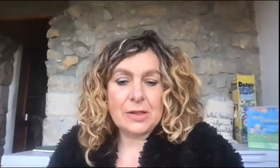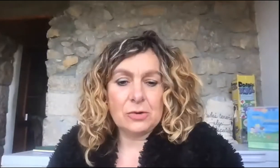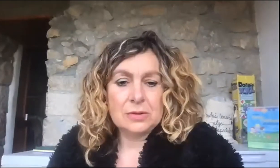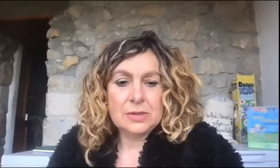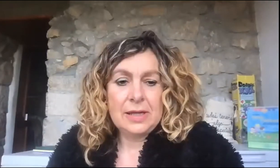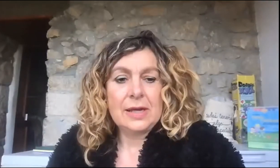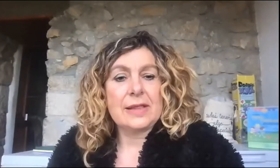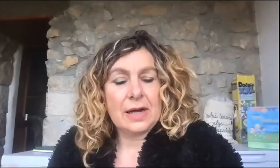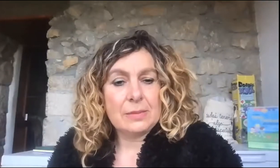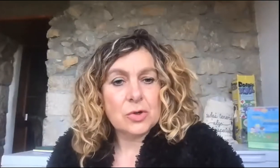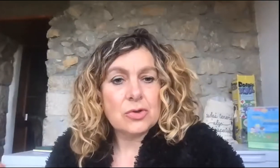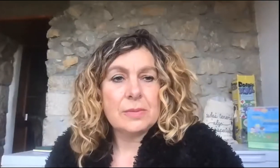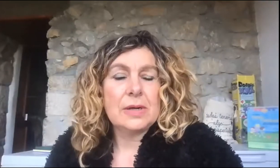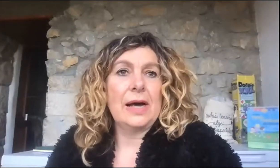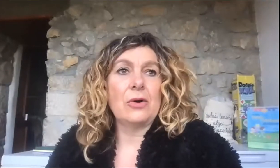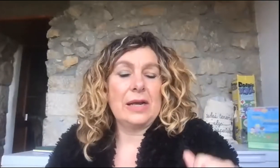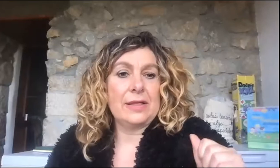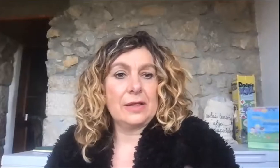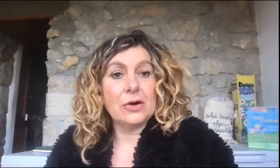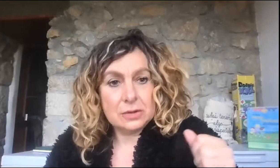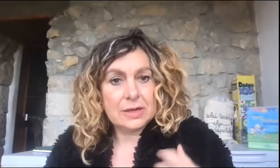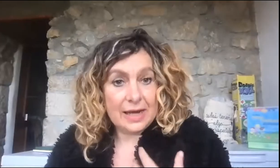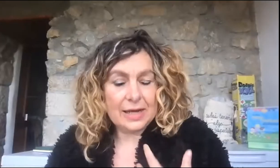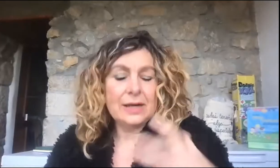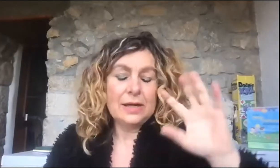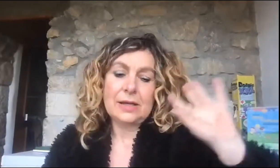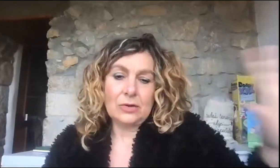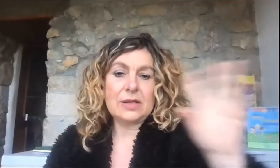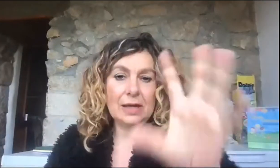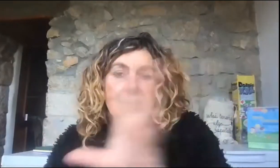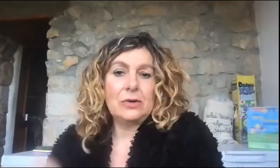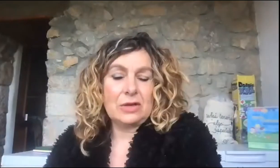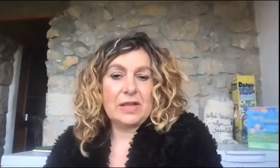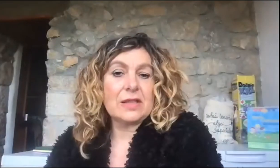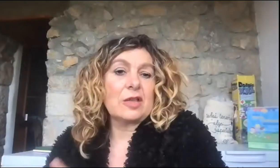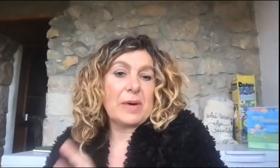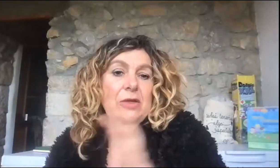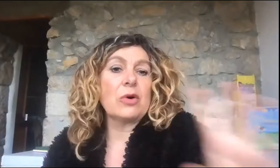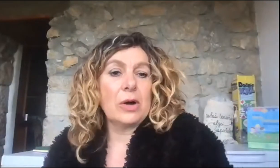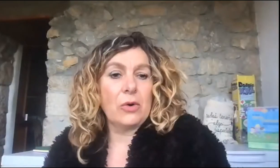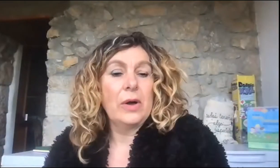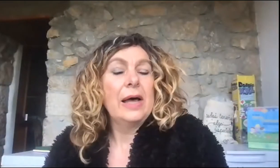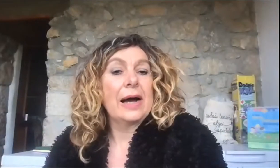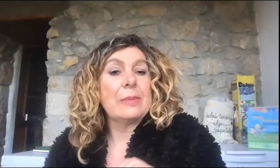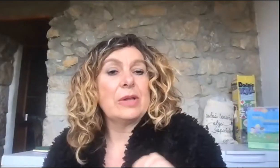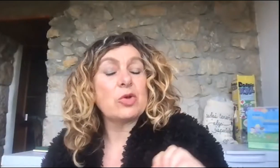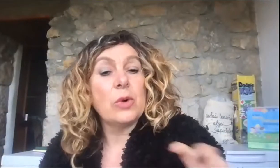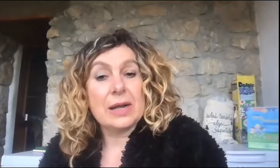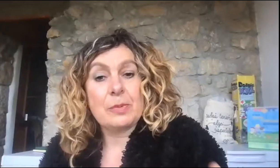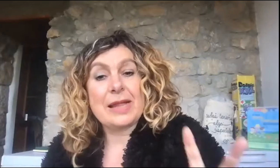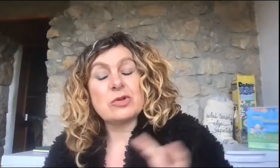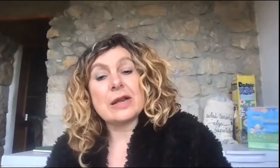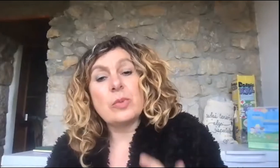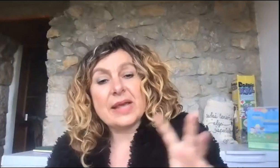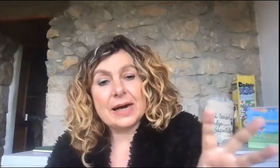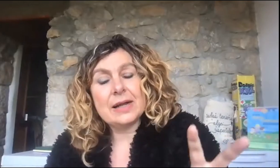ese patio, que tengamos la localización clara de dónde están los diferentes espacios de juego, a qué podemos jugar.